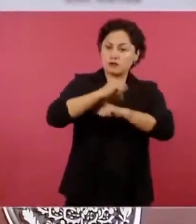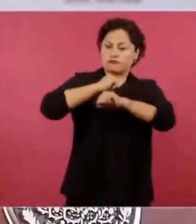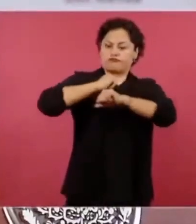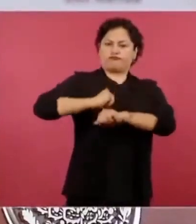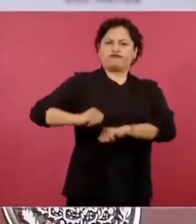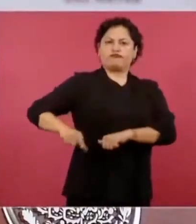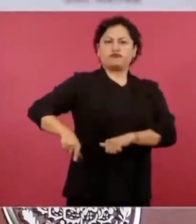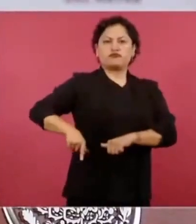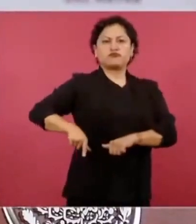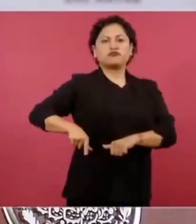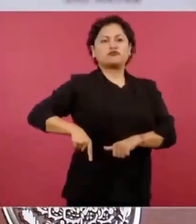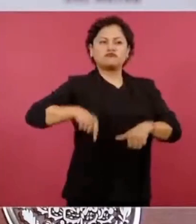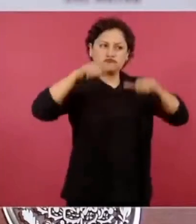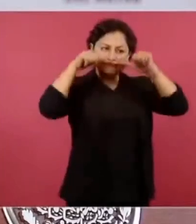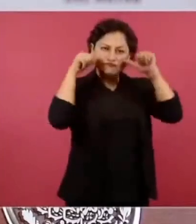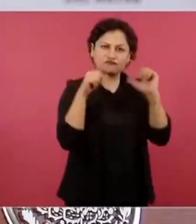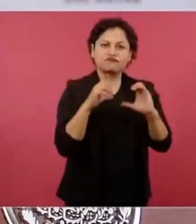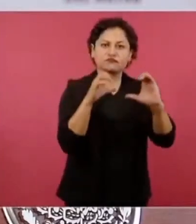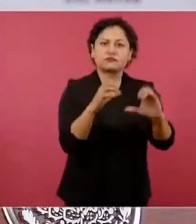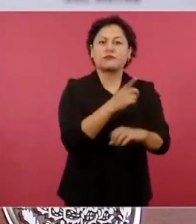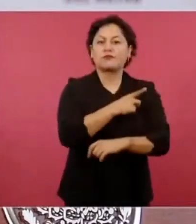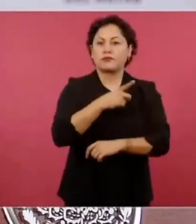porque en la concepción neoliberal